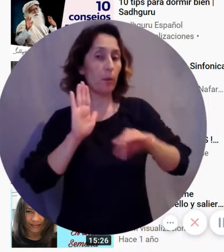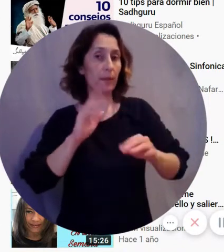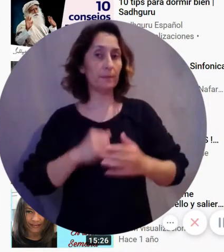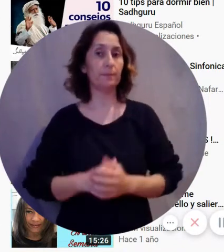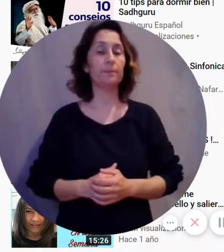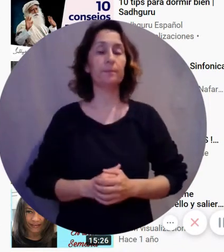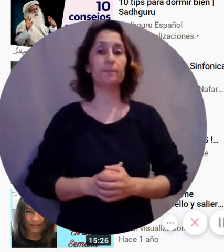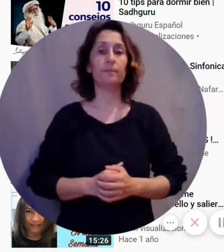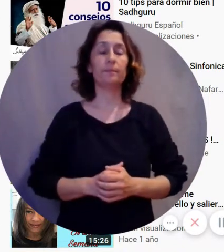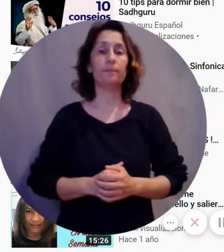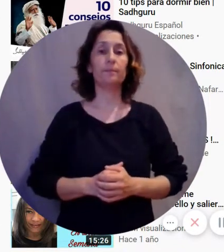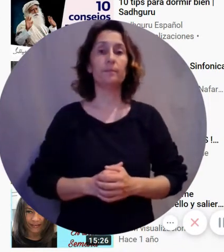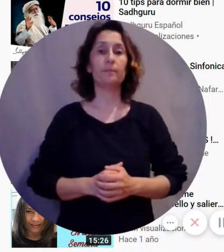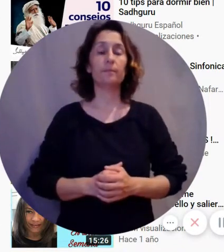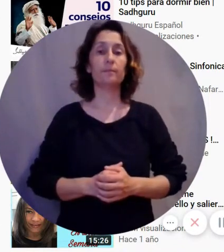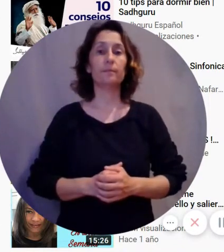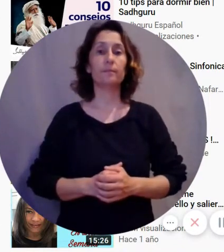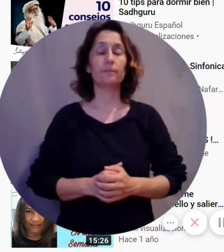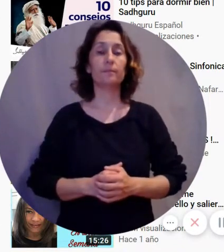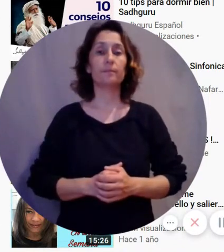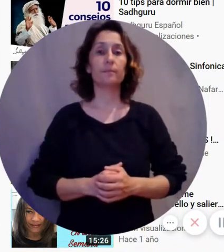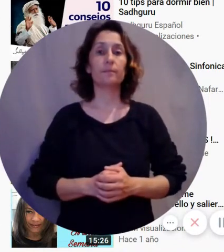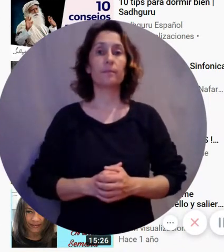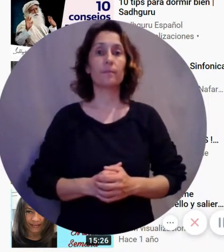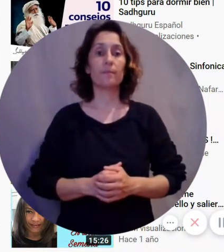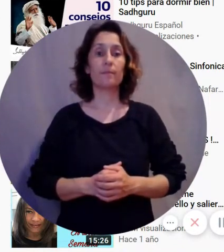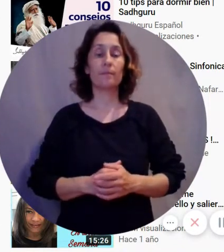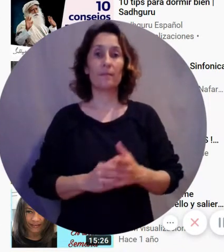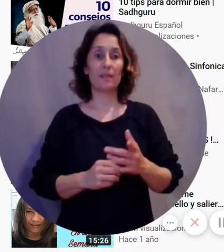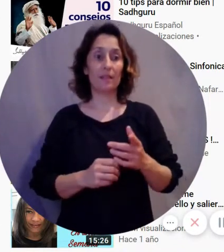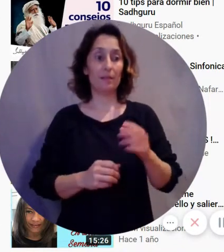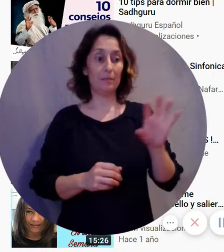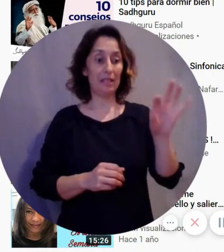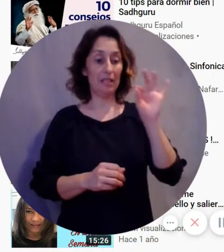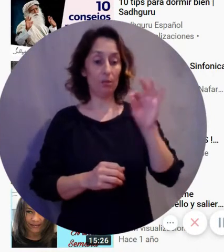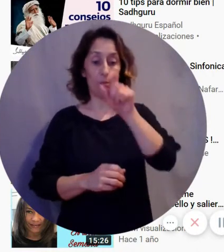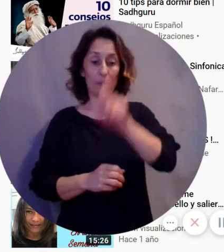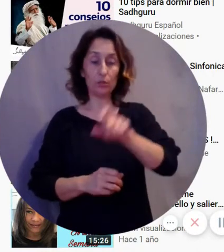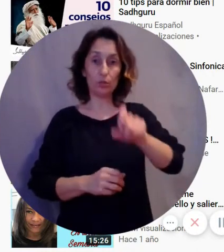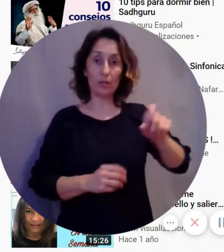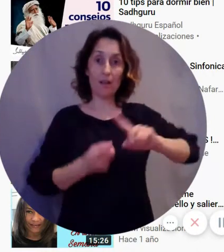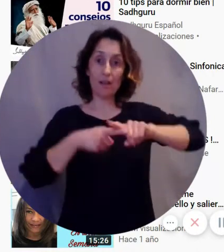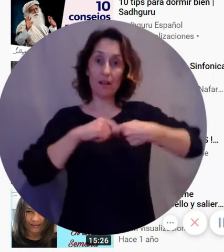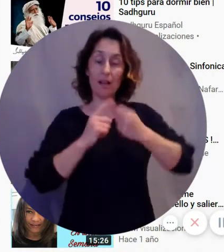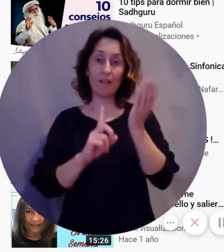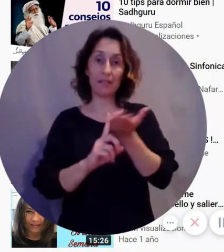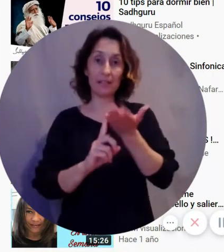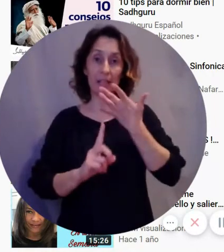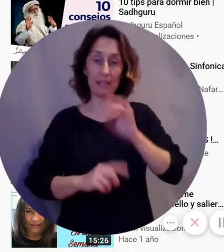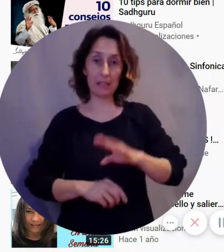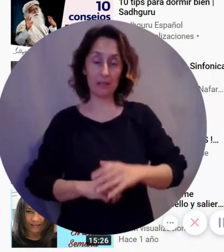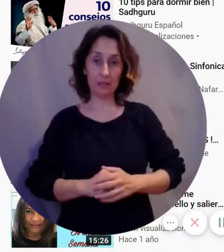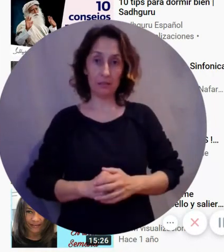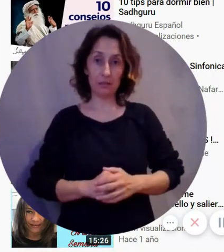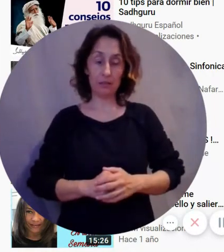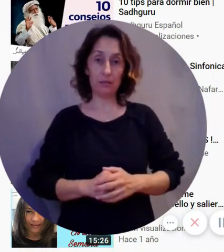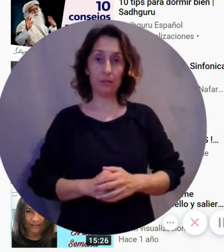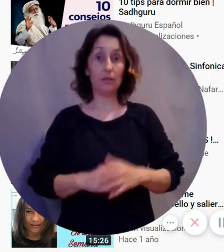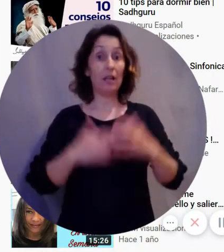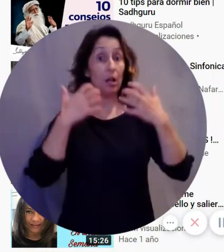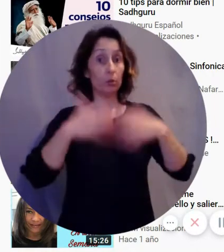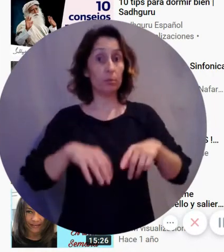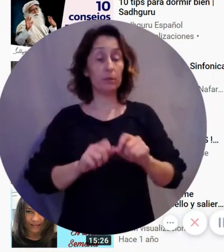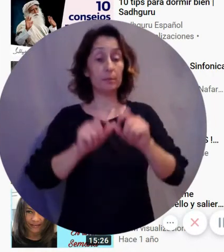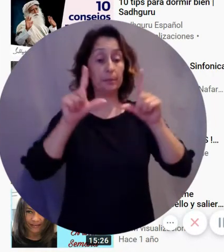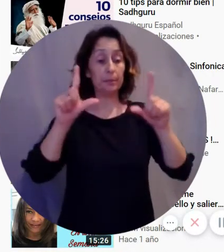elegimos la persona a la que va a afectar esta sección y directamente se nos abre el formulario para introducir los datos económicos de la misma.